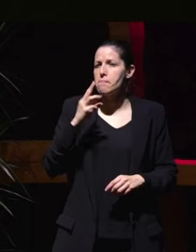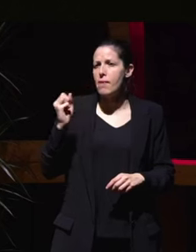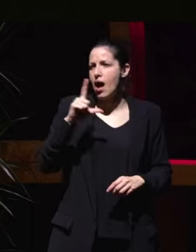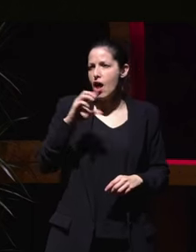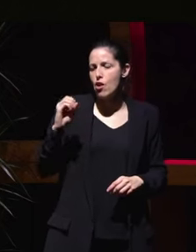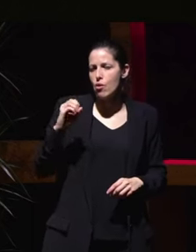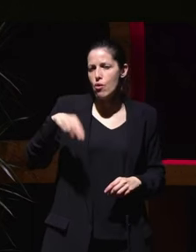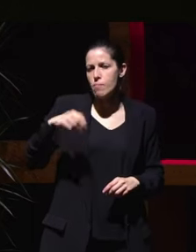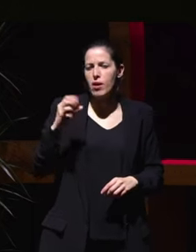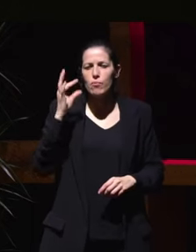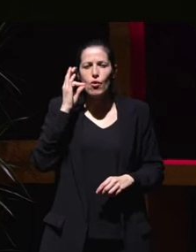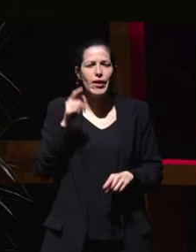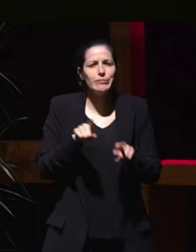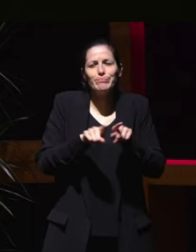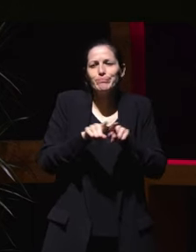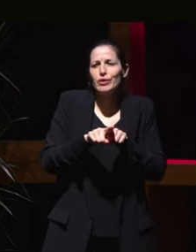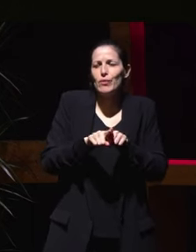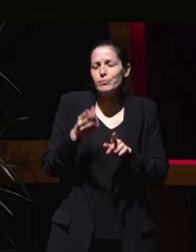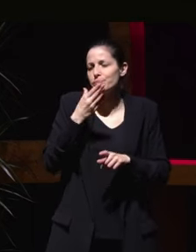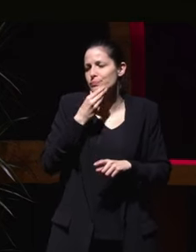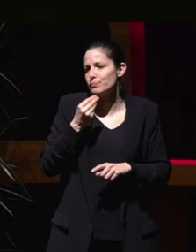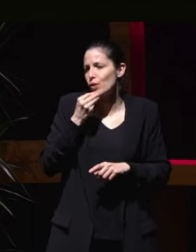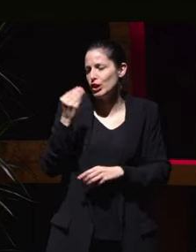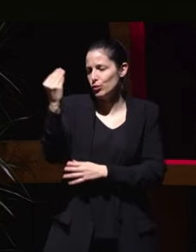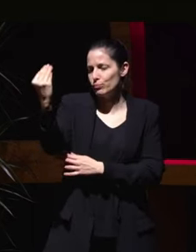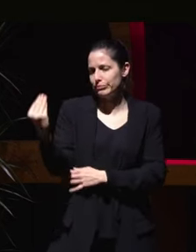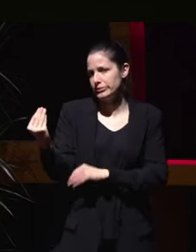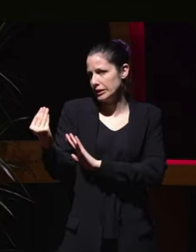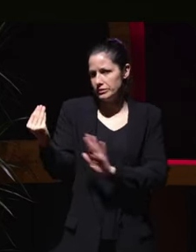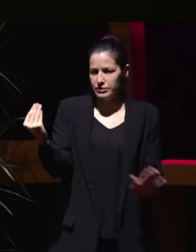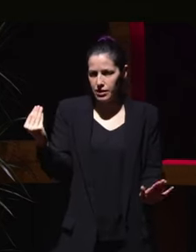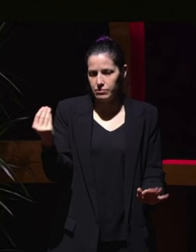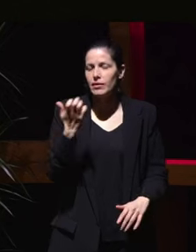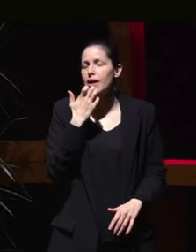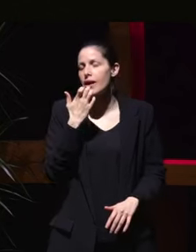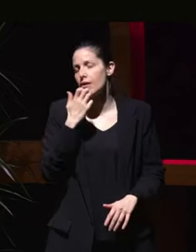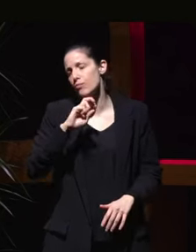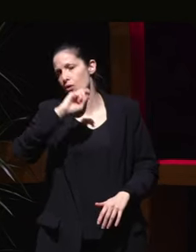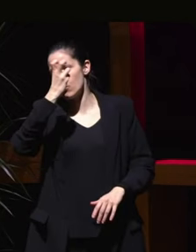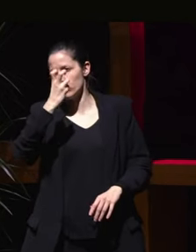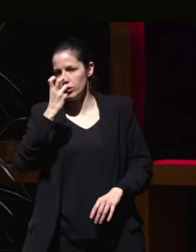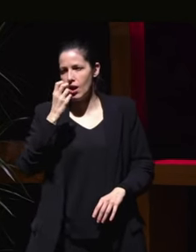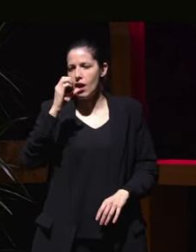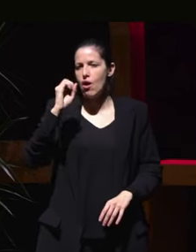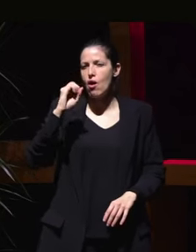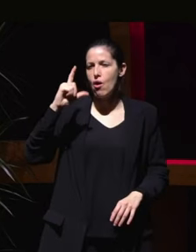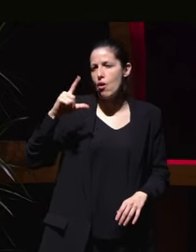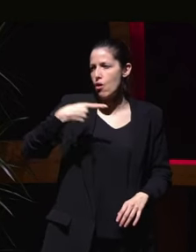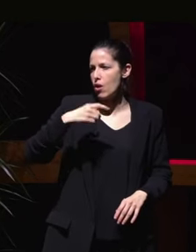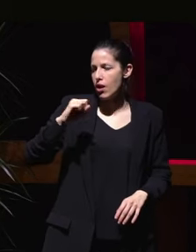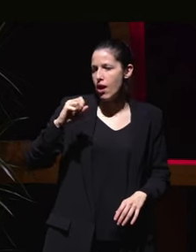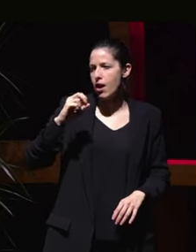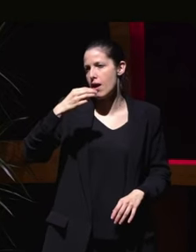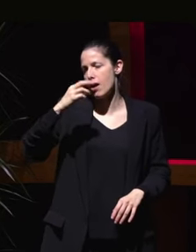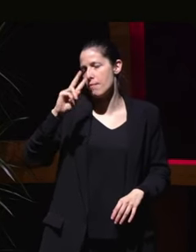obxeto decorativo. Logo falaremos deso, porque temos máis pioneiras, María Escario e Olga Viza foron referentes na